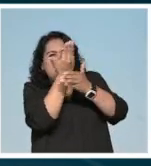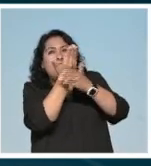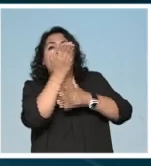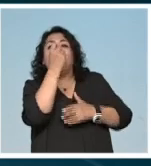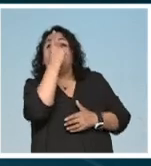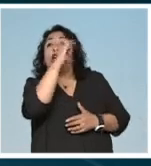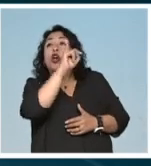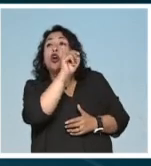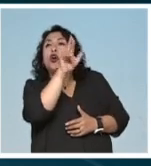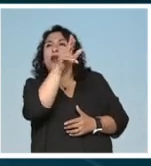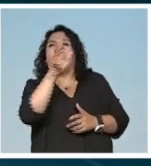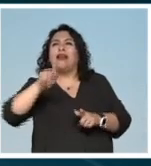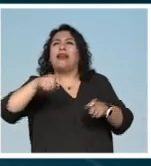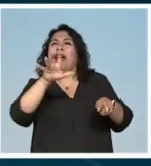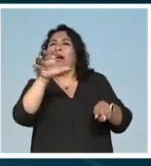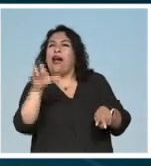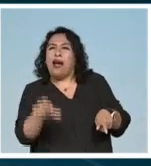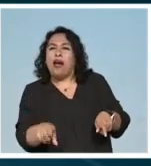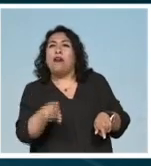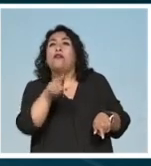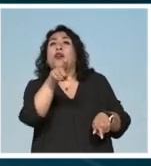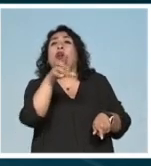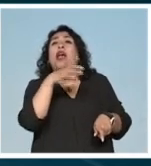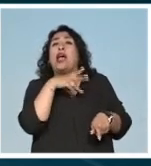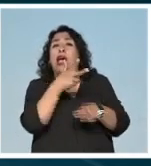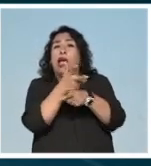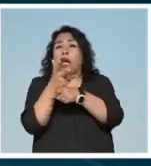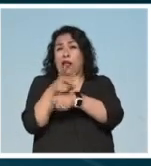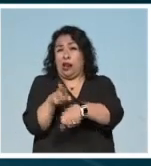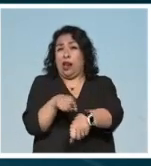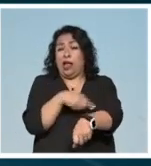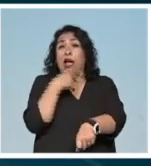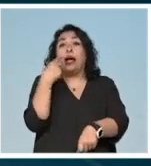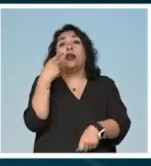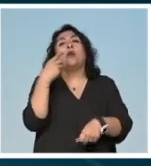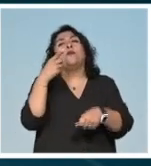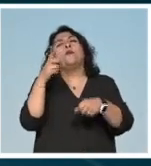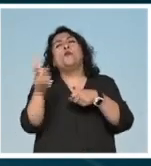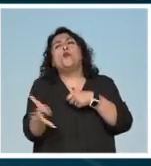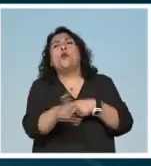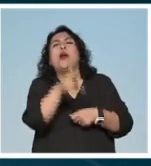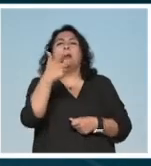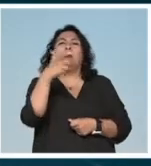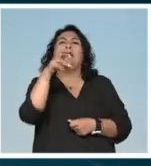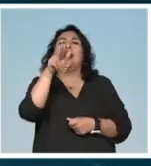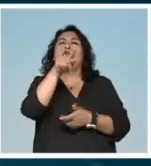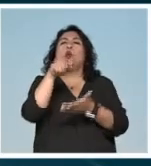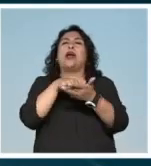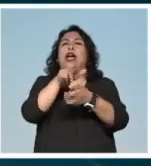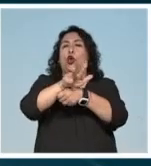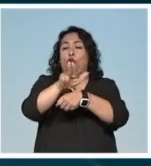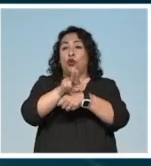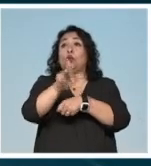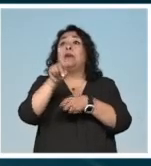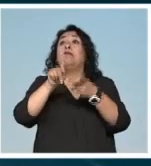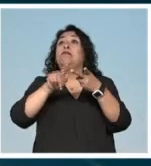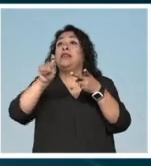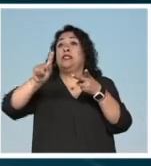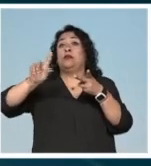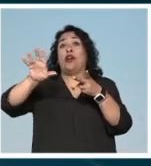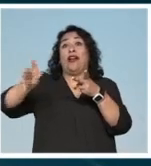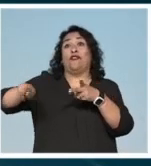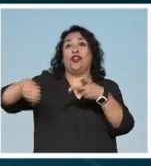Chávez, de origen afrodescendiente, quien en un largometraje documental abordará el pueblo garífuna en Honduras. También afrodescendiente